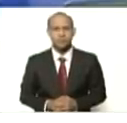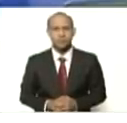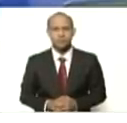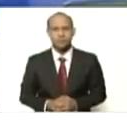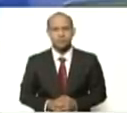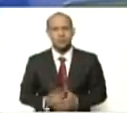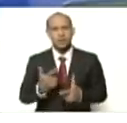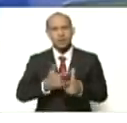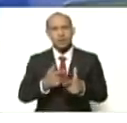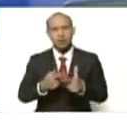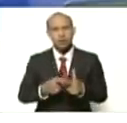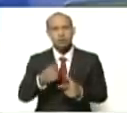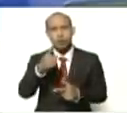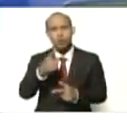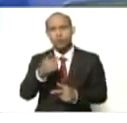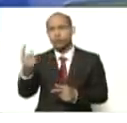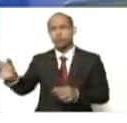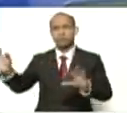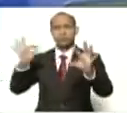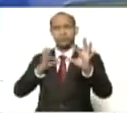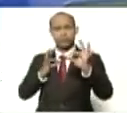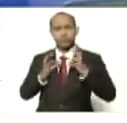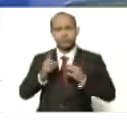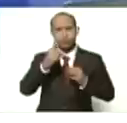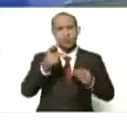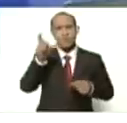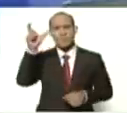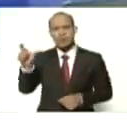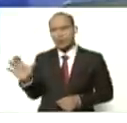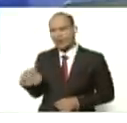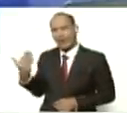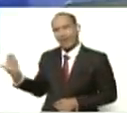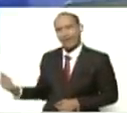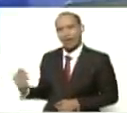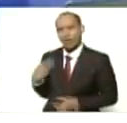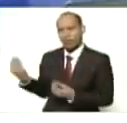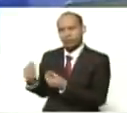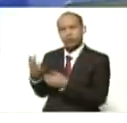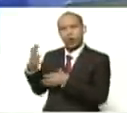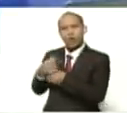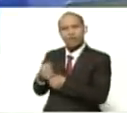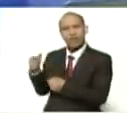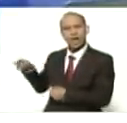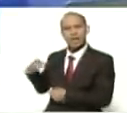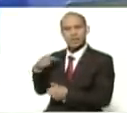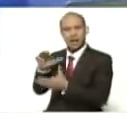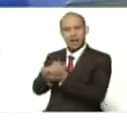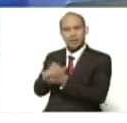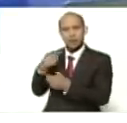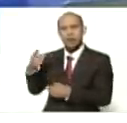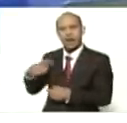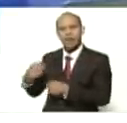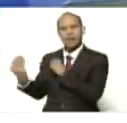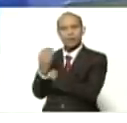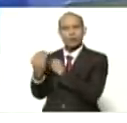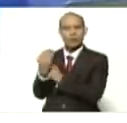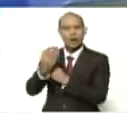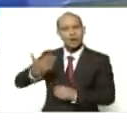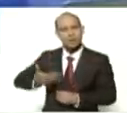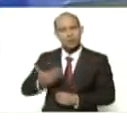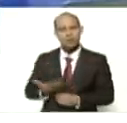entonces aún no lo contagie una persona que está al lado de uno de su confianza hay que cuidarse